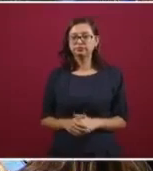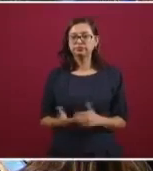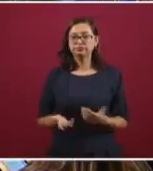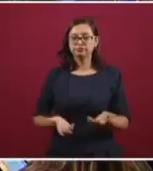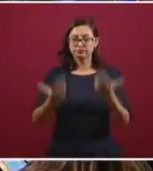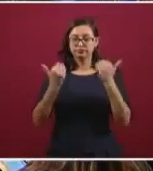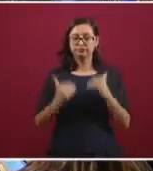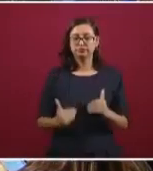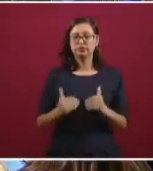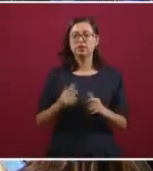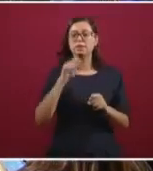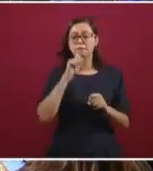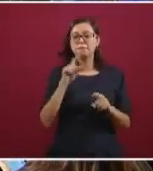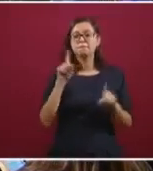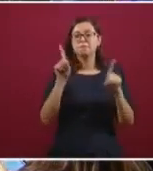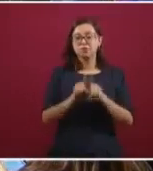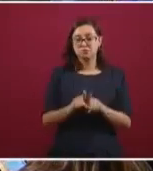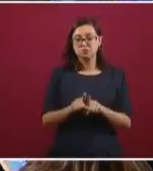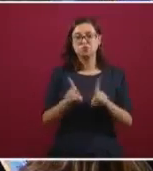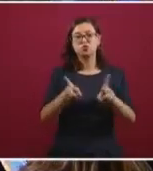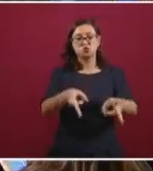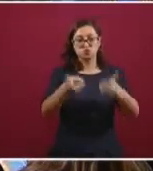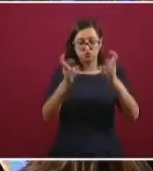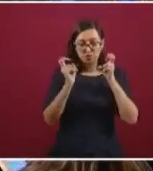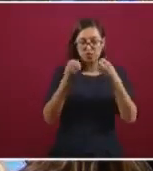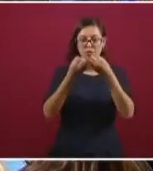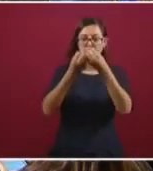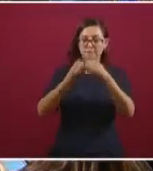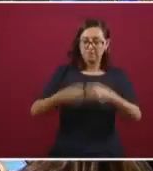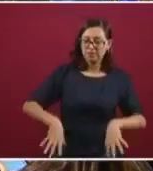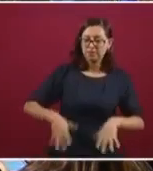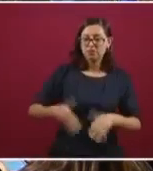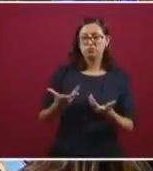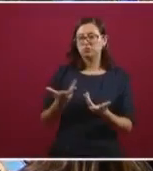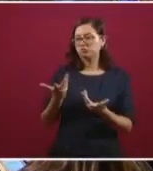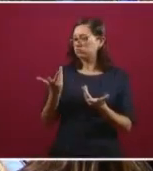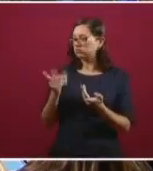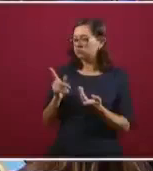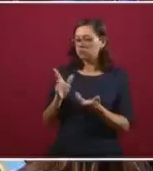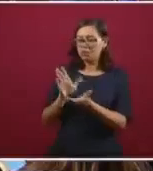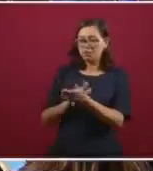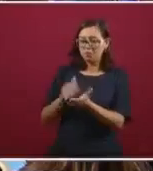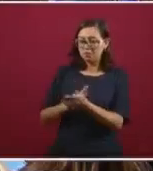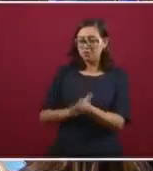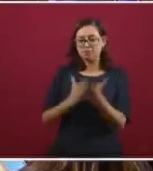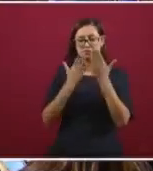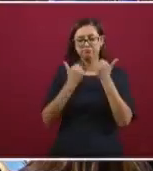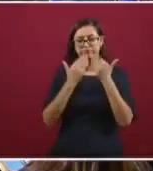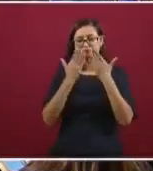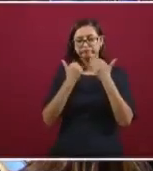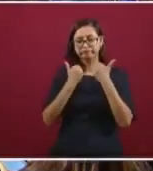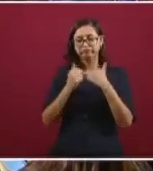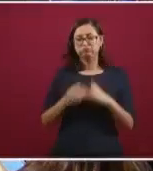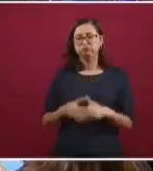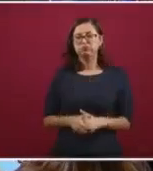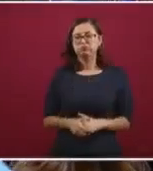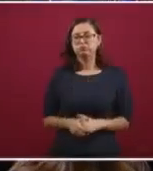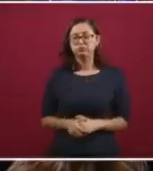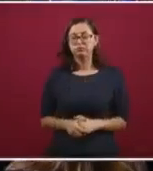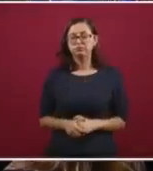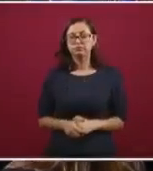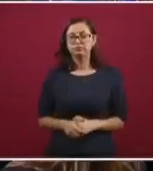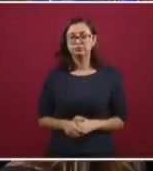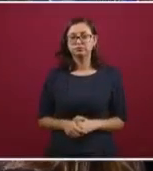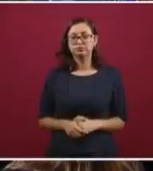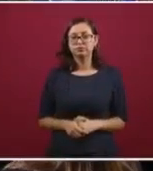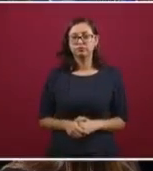Estas también son armas robadas y extraviadas de las licencias oficiales colectivas. Estas